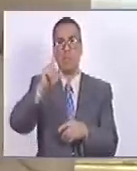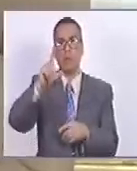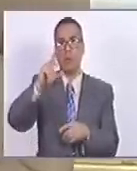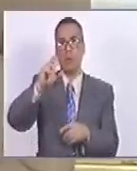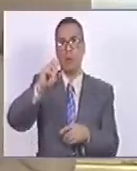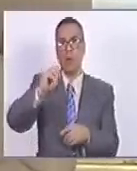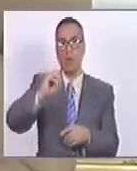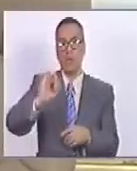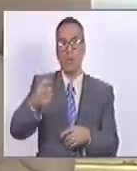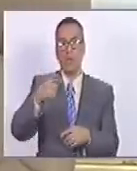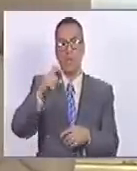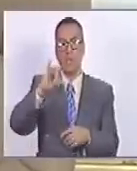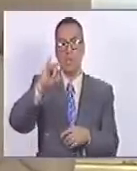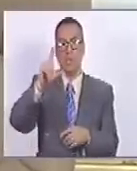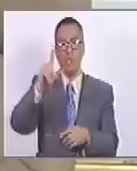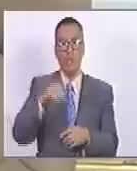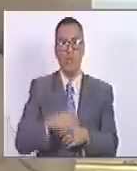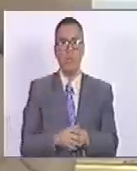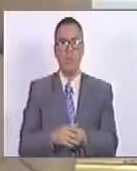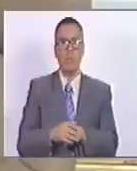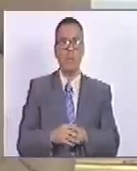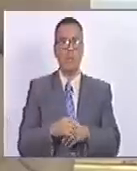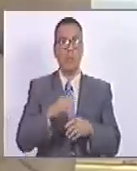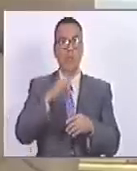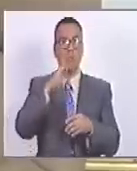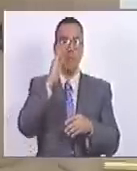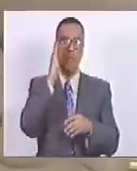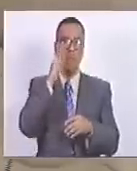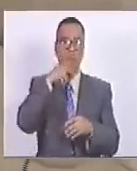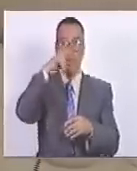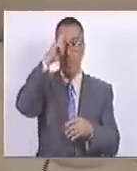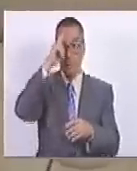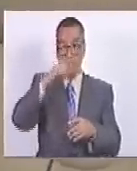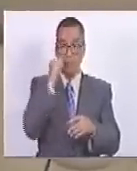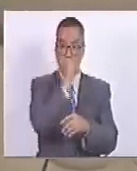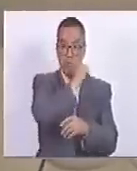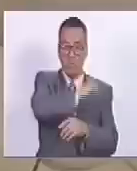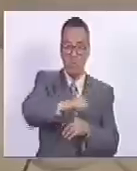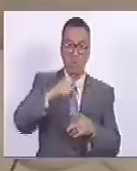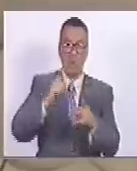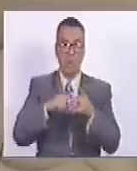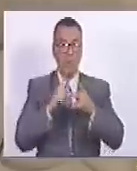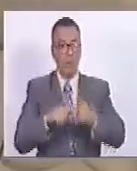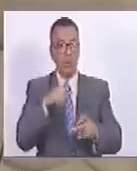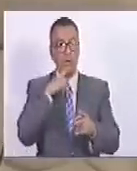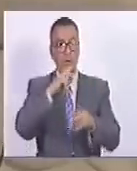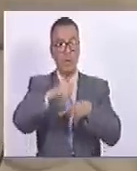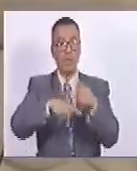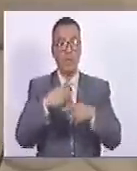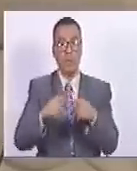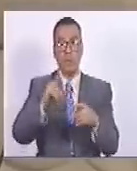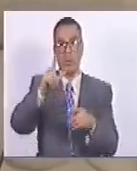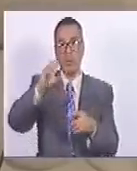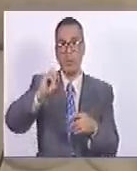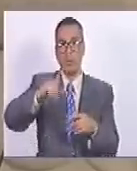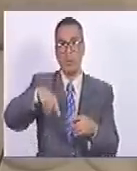Gil, que ahora es eurodiputado. Padre de un asesino, padre de un psicópata, padre de un sociópata, Leopoldo